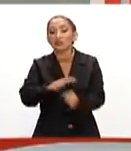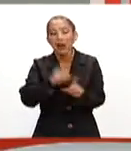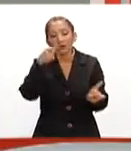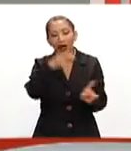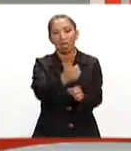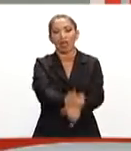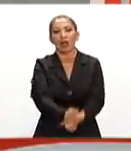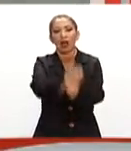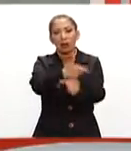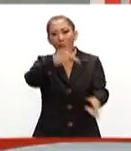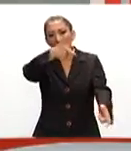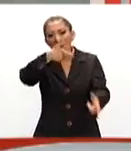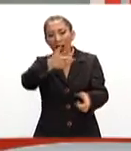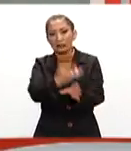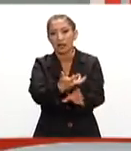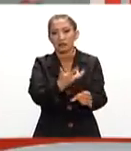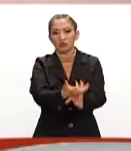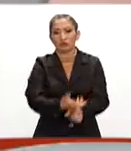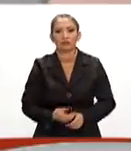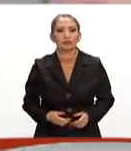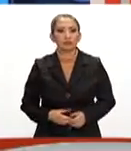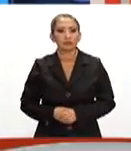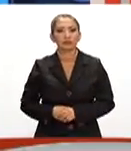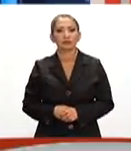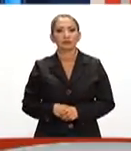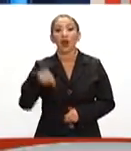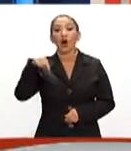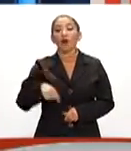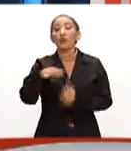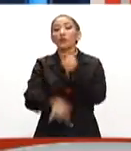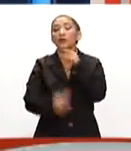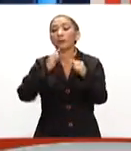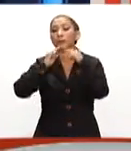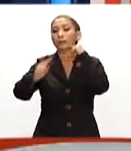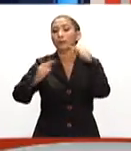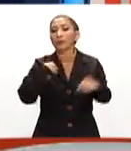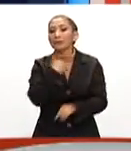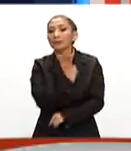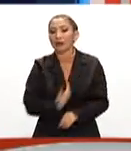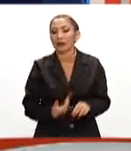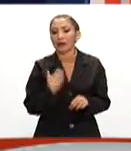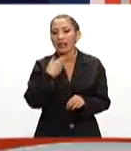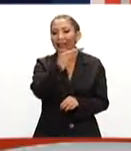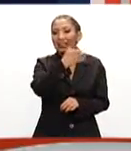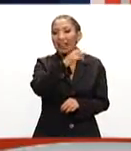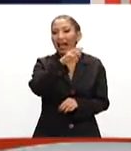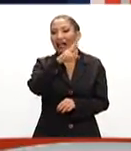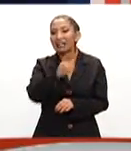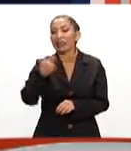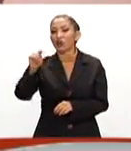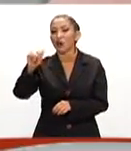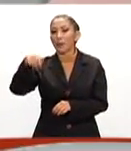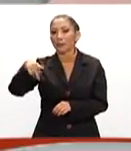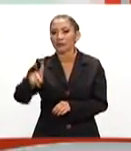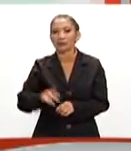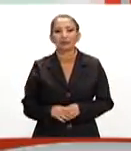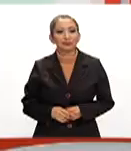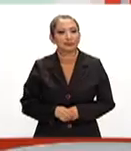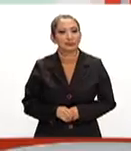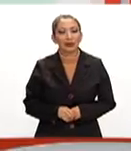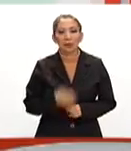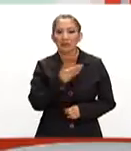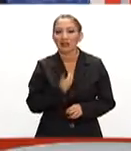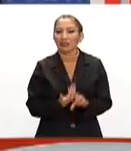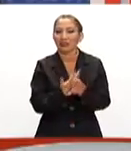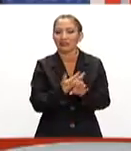principales víctimas de armas de fuego en Estados Unidos. Hoy el último debate presidencial entre Hillary Clinton y Donald Trump.